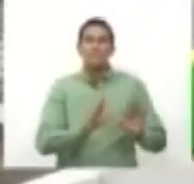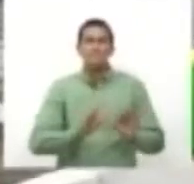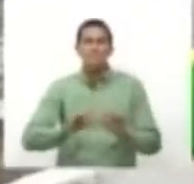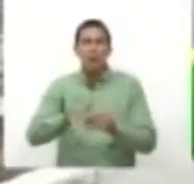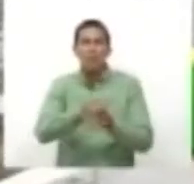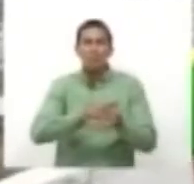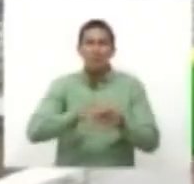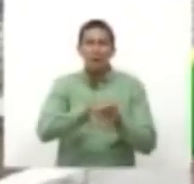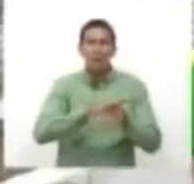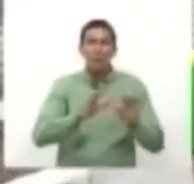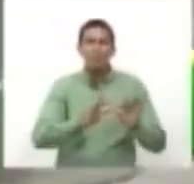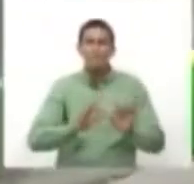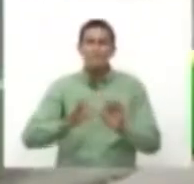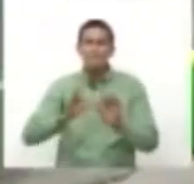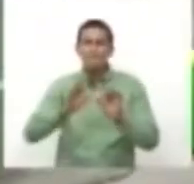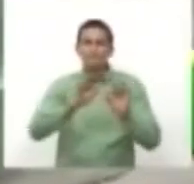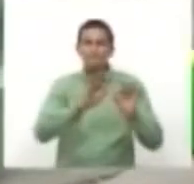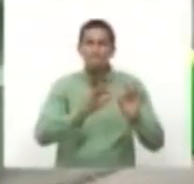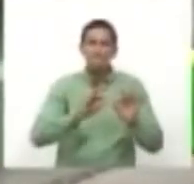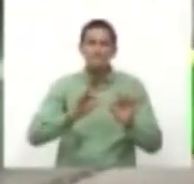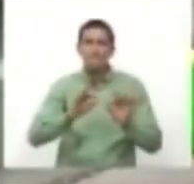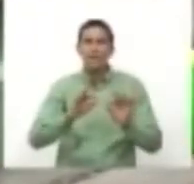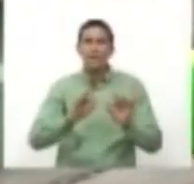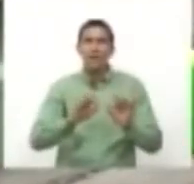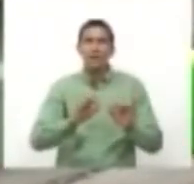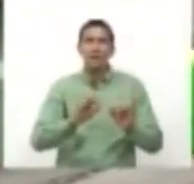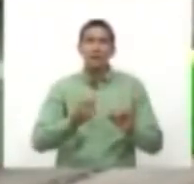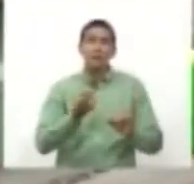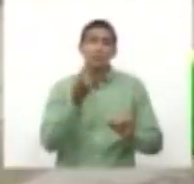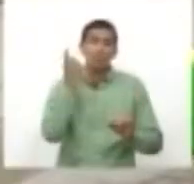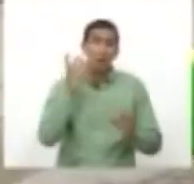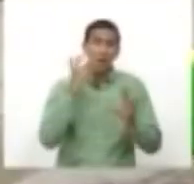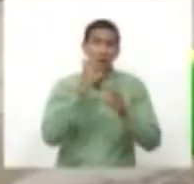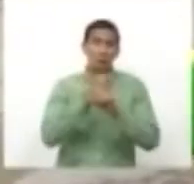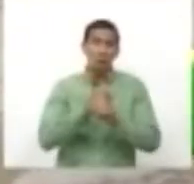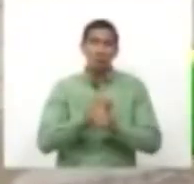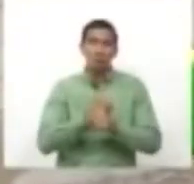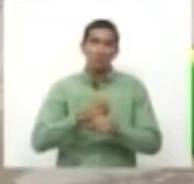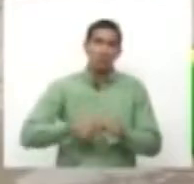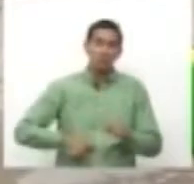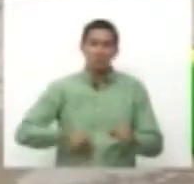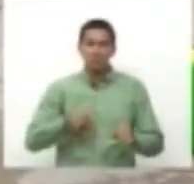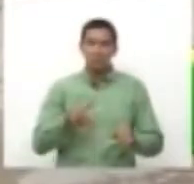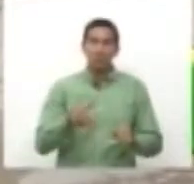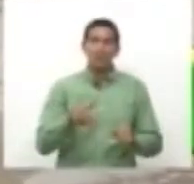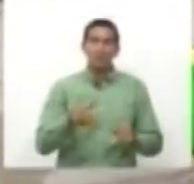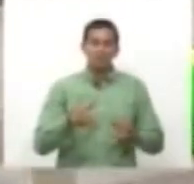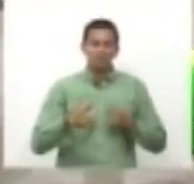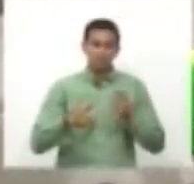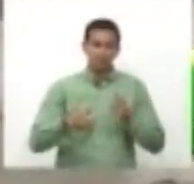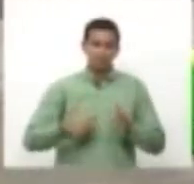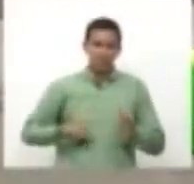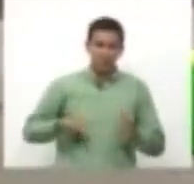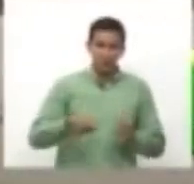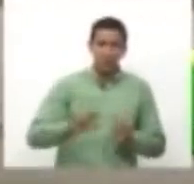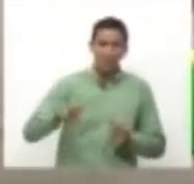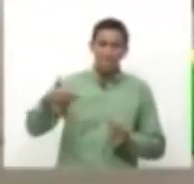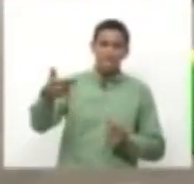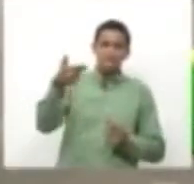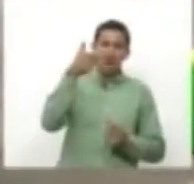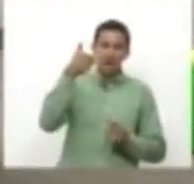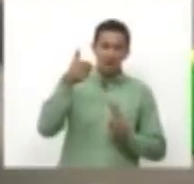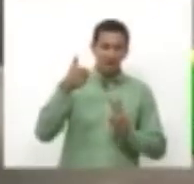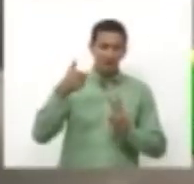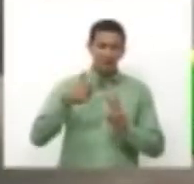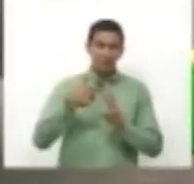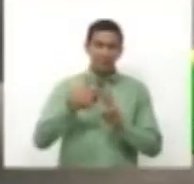barrio Las Mercedes al noroccidente de Barranquilla se vio interrumpido anoche, cuando en medio de un atraco un ciudadano disparó en defensa propia a uno de los tres